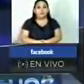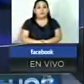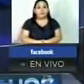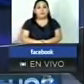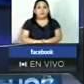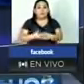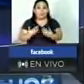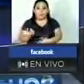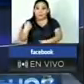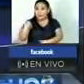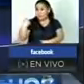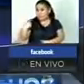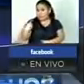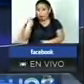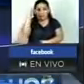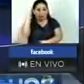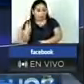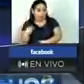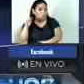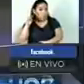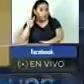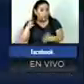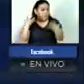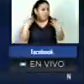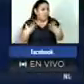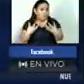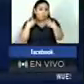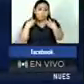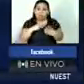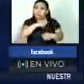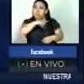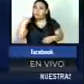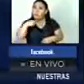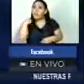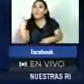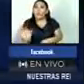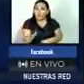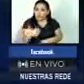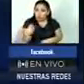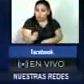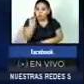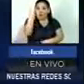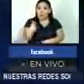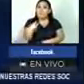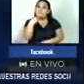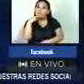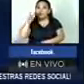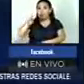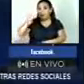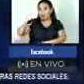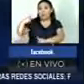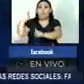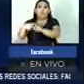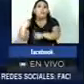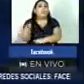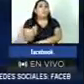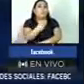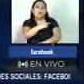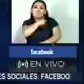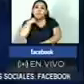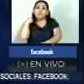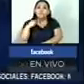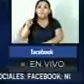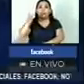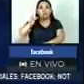En los últimos cuatro días los homicidios se han contabilizado de la siguiente manera. El viernes 24 de abril se reportaron